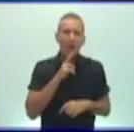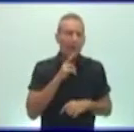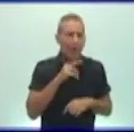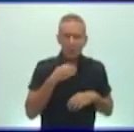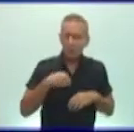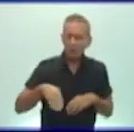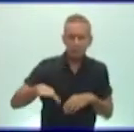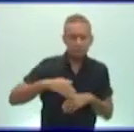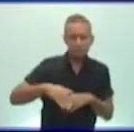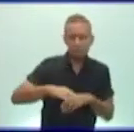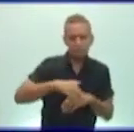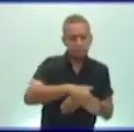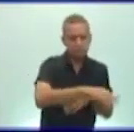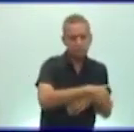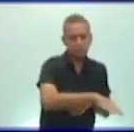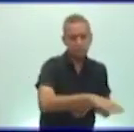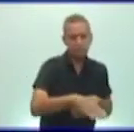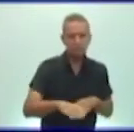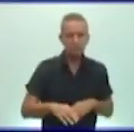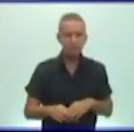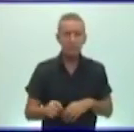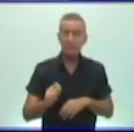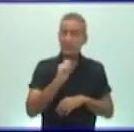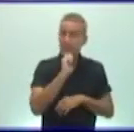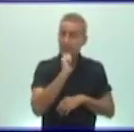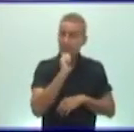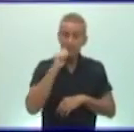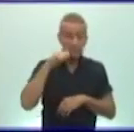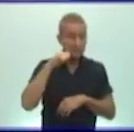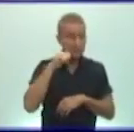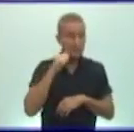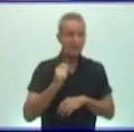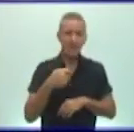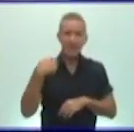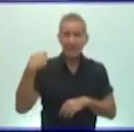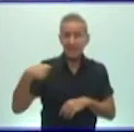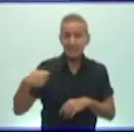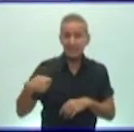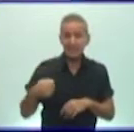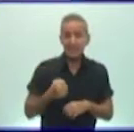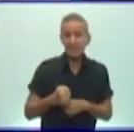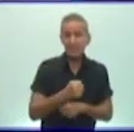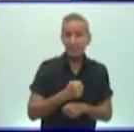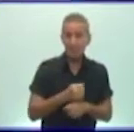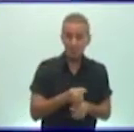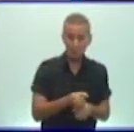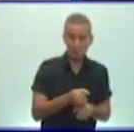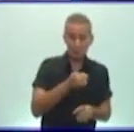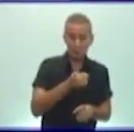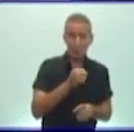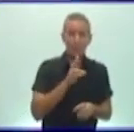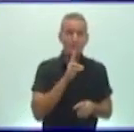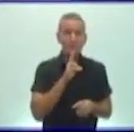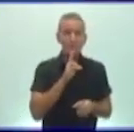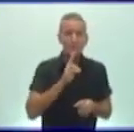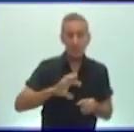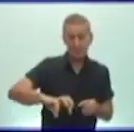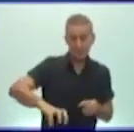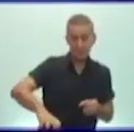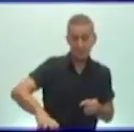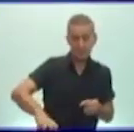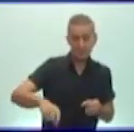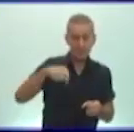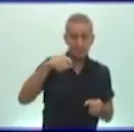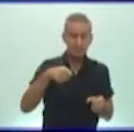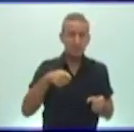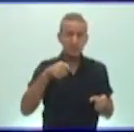agua. Al lavarte los dientes, debes utilizar un vaso con agua y cerrar la llave cuando te los estés